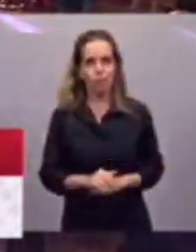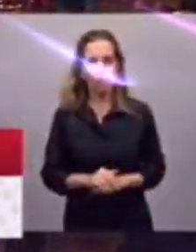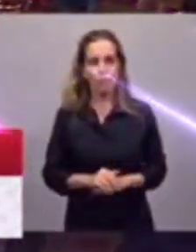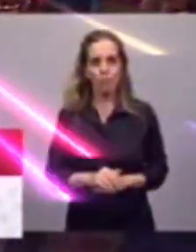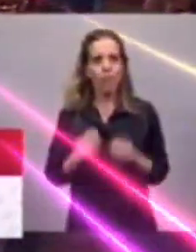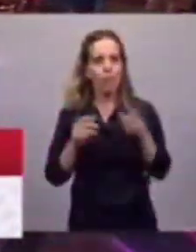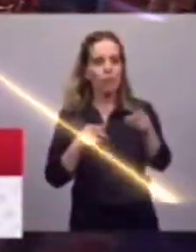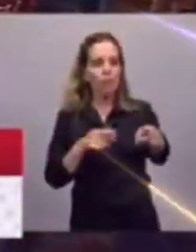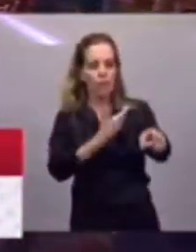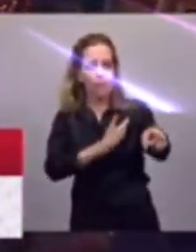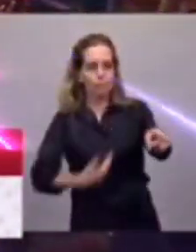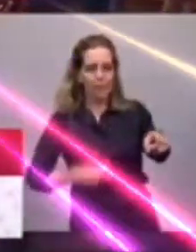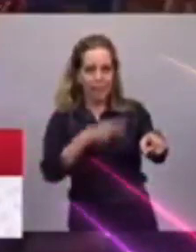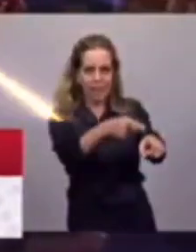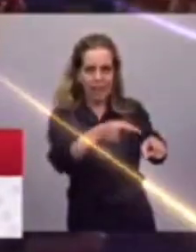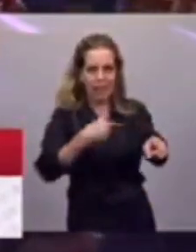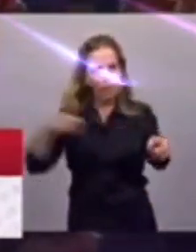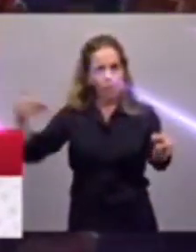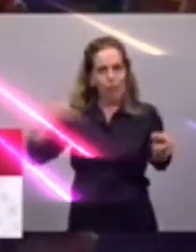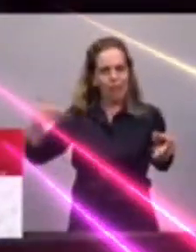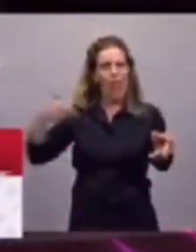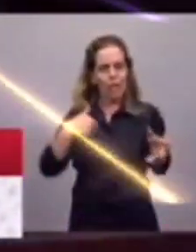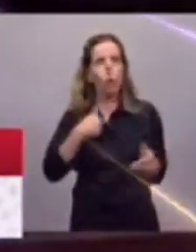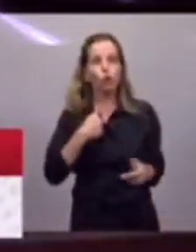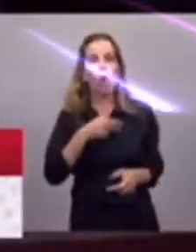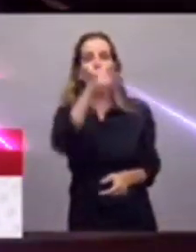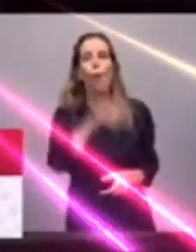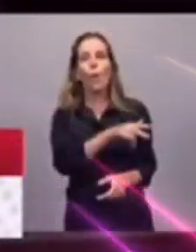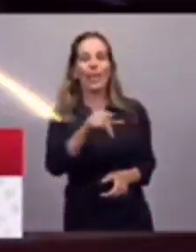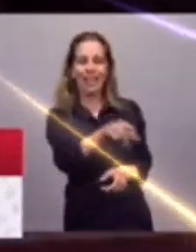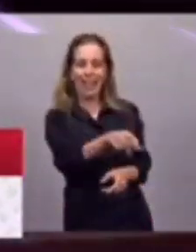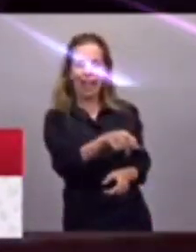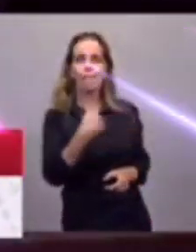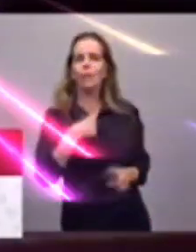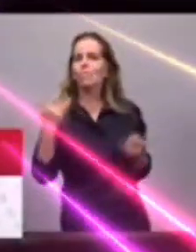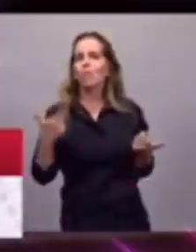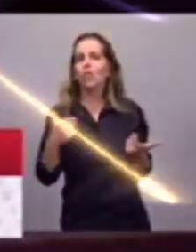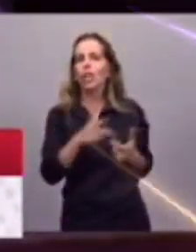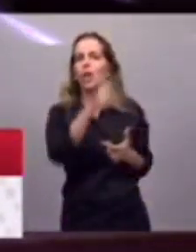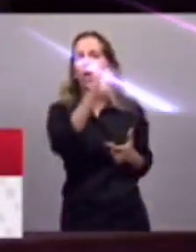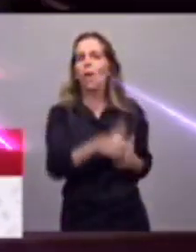Señor presidente, me han pedido que le dé una bendición, pero no tengo ninguna.